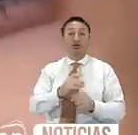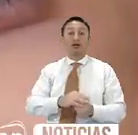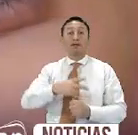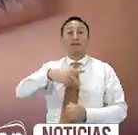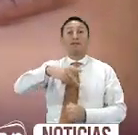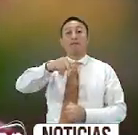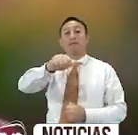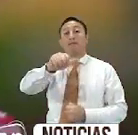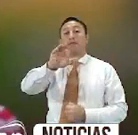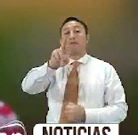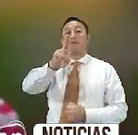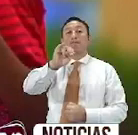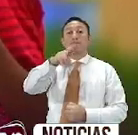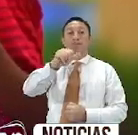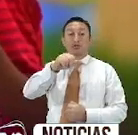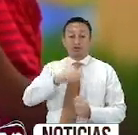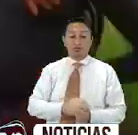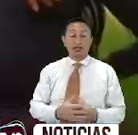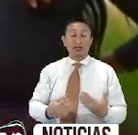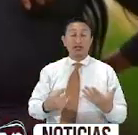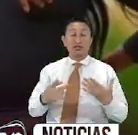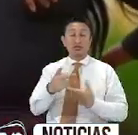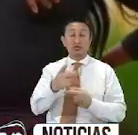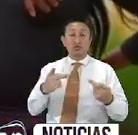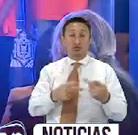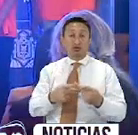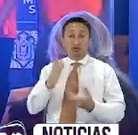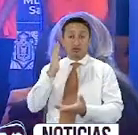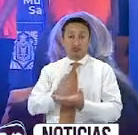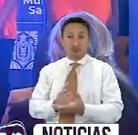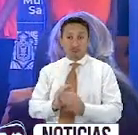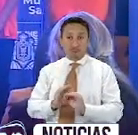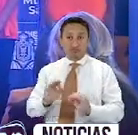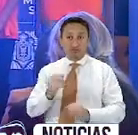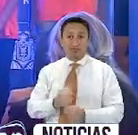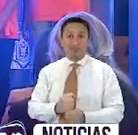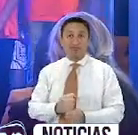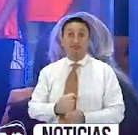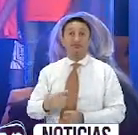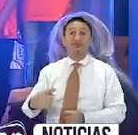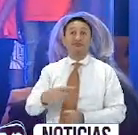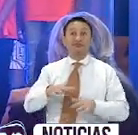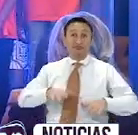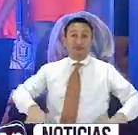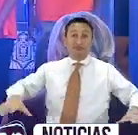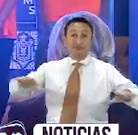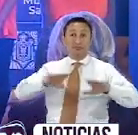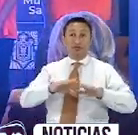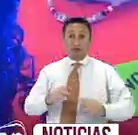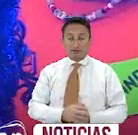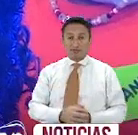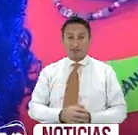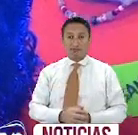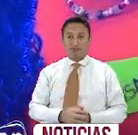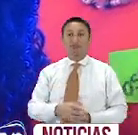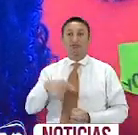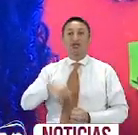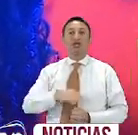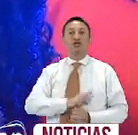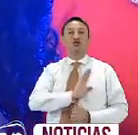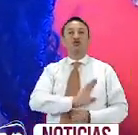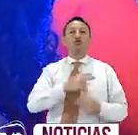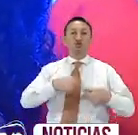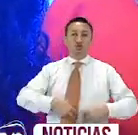patronato cuenta con 6 puntos de erradicación del trabajo infantil que se ubican en estas zonas, para así cambiar y mejorar